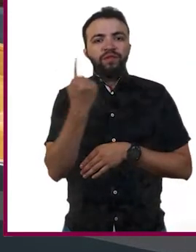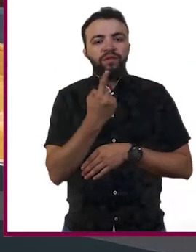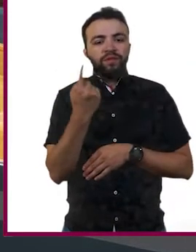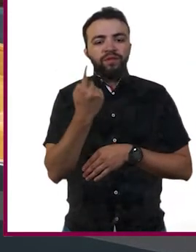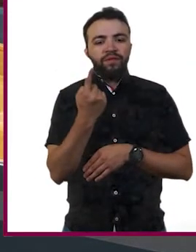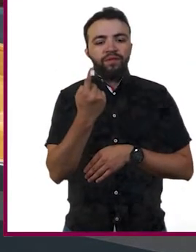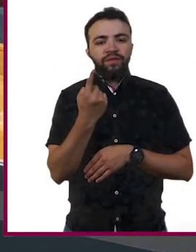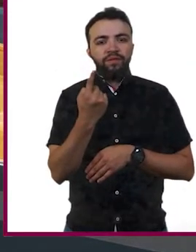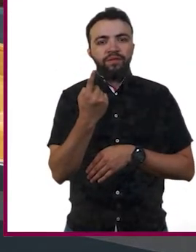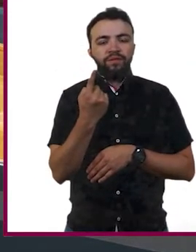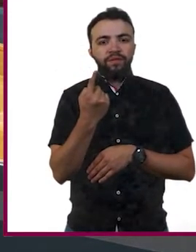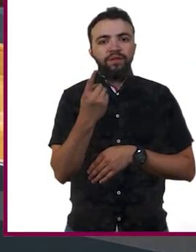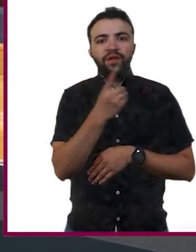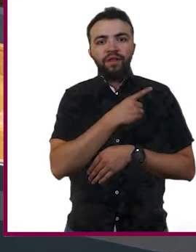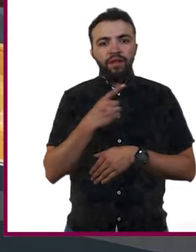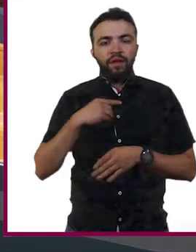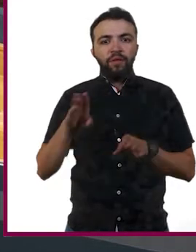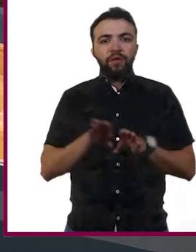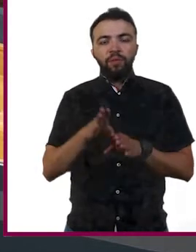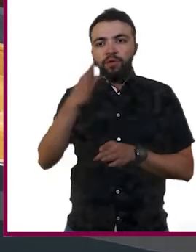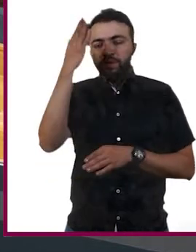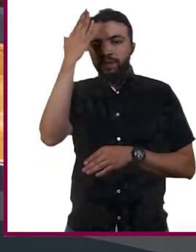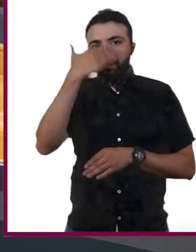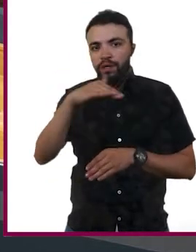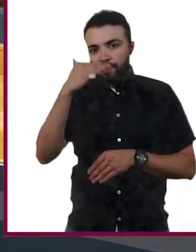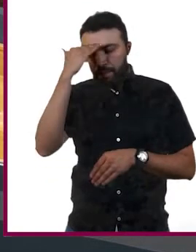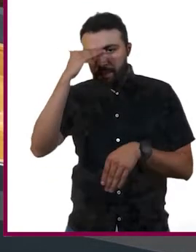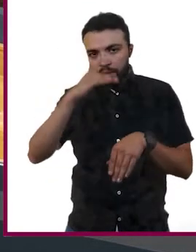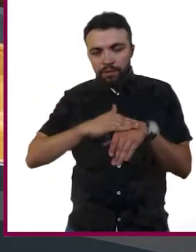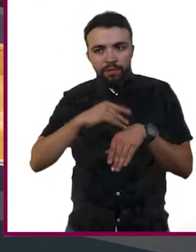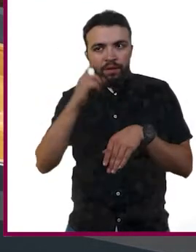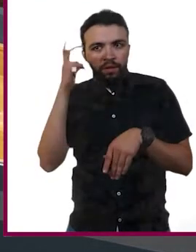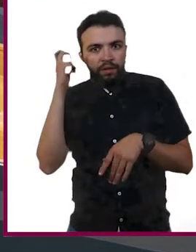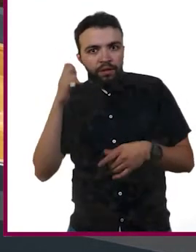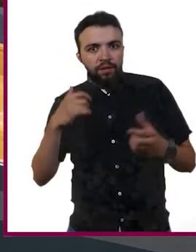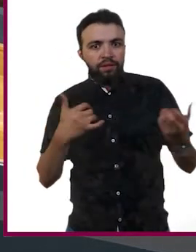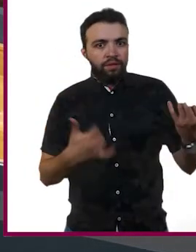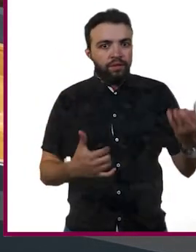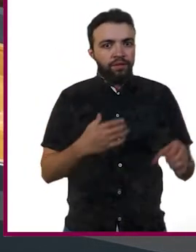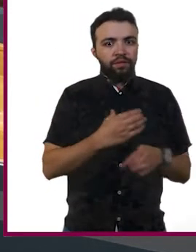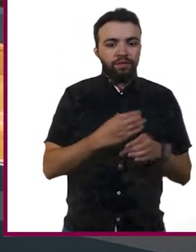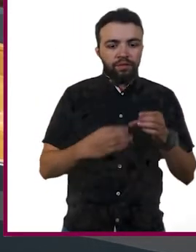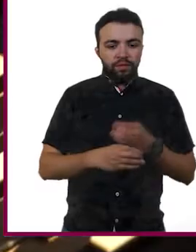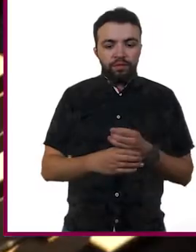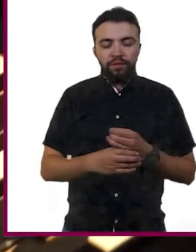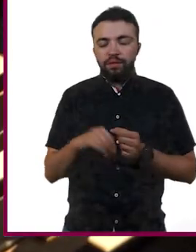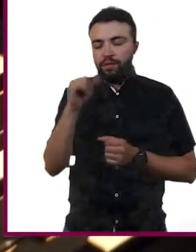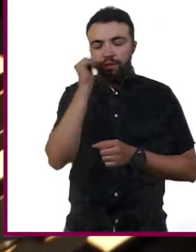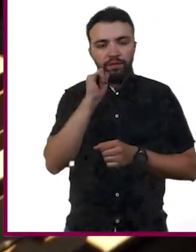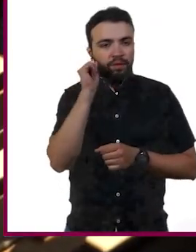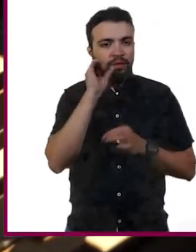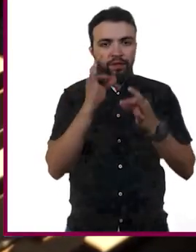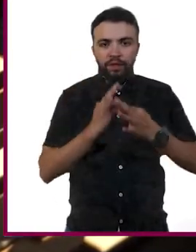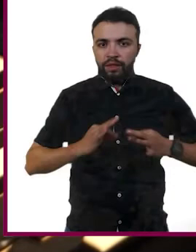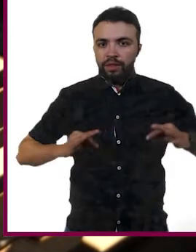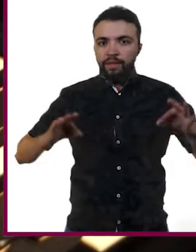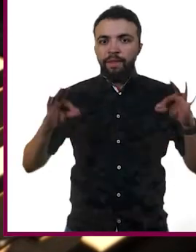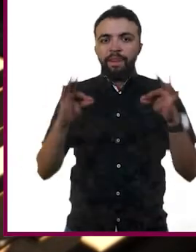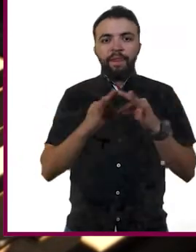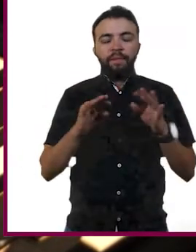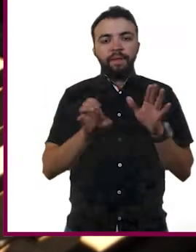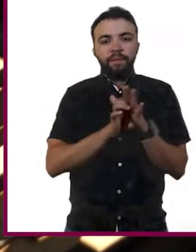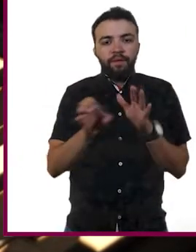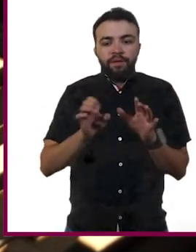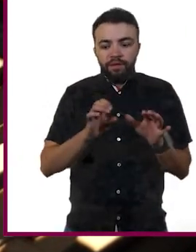poder oír los instrumentos, para poderlos ejecutar. Siempre es importante para alguien que